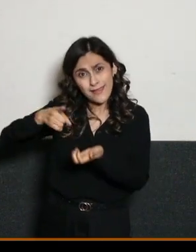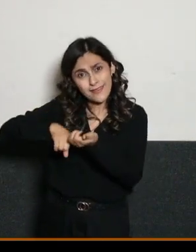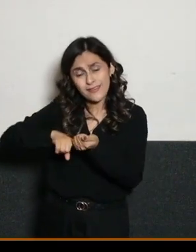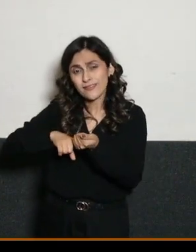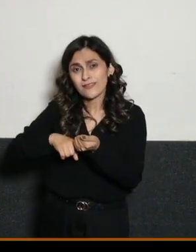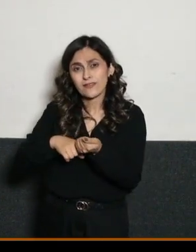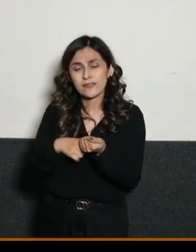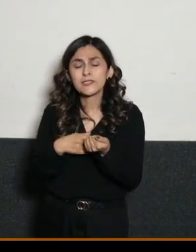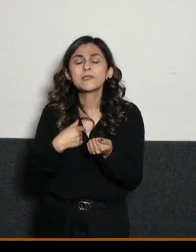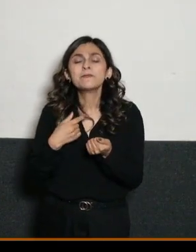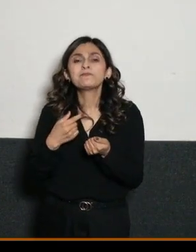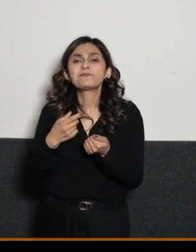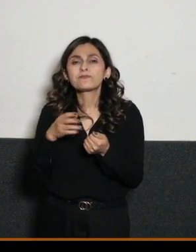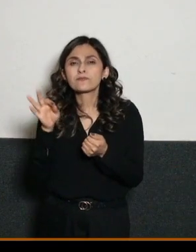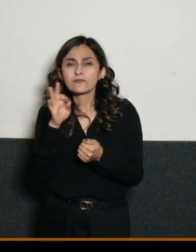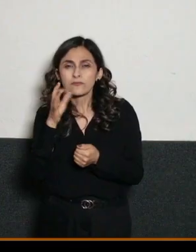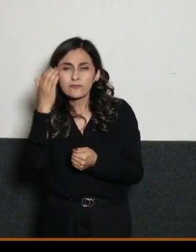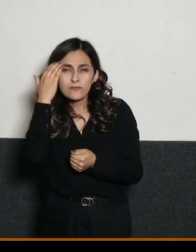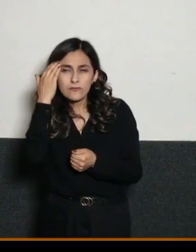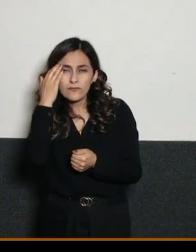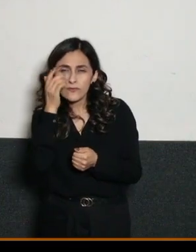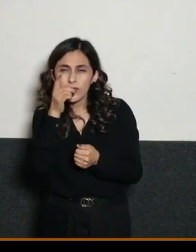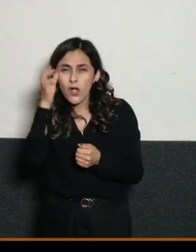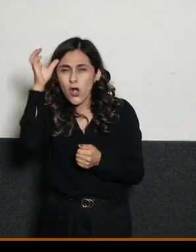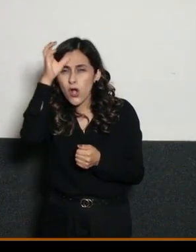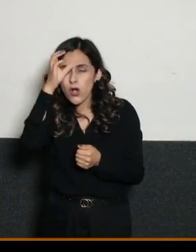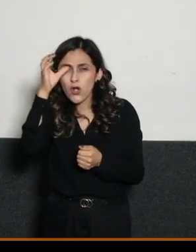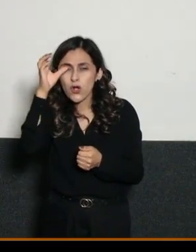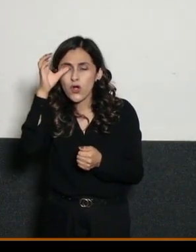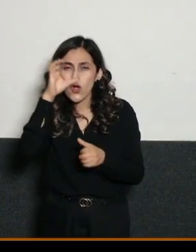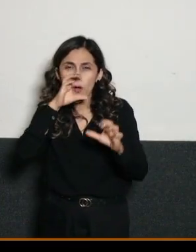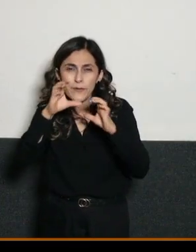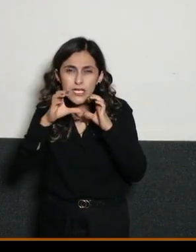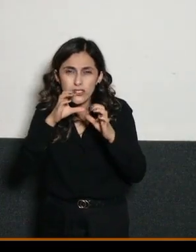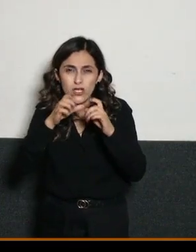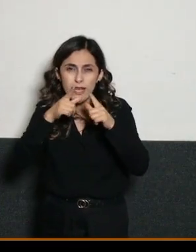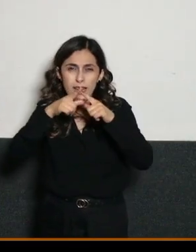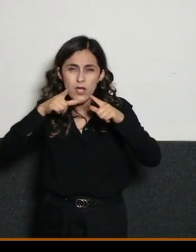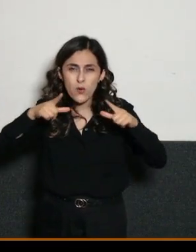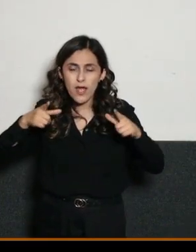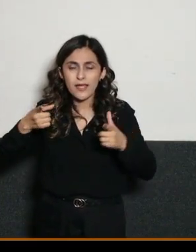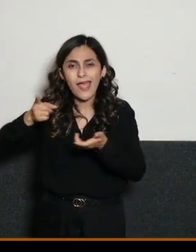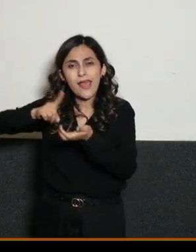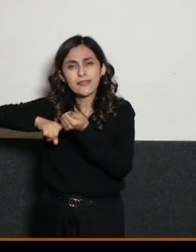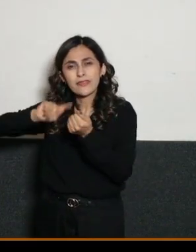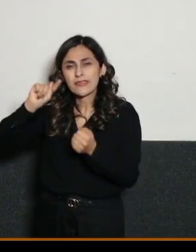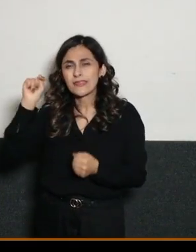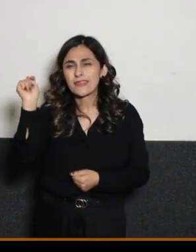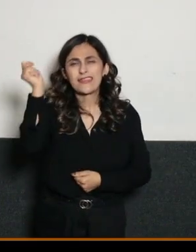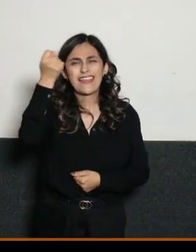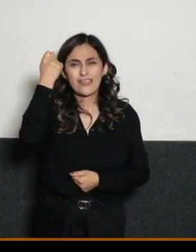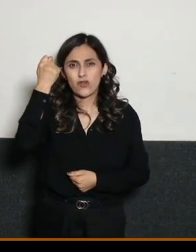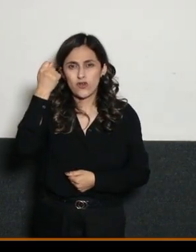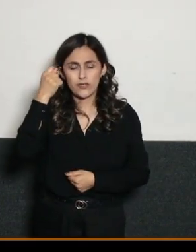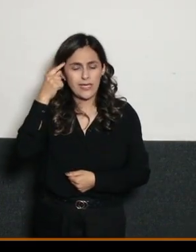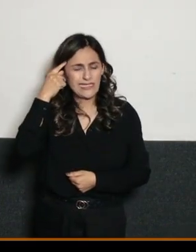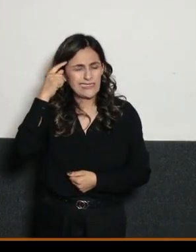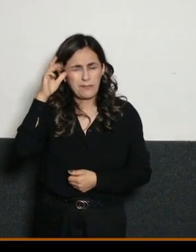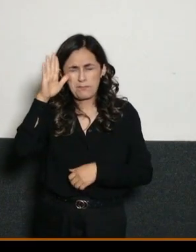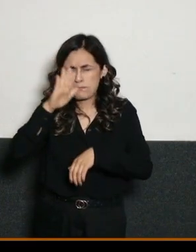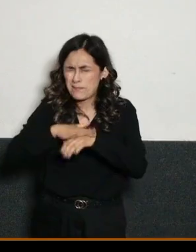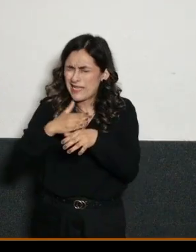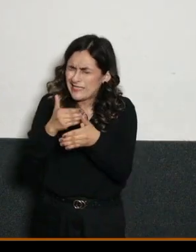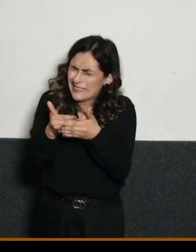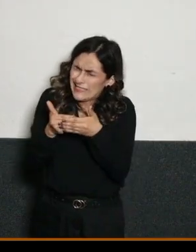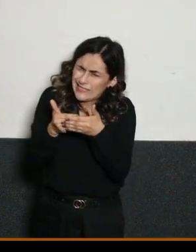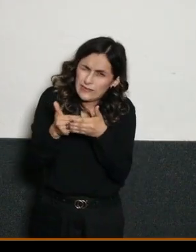Si hablan, si conocen el lenguaje, la tecnología más sofisticada que ha desarrollado las personas, el ser humano a lo